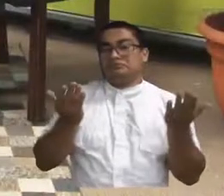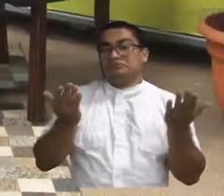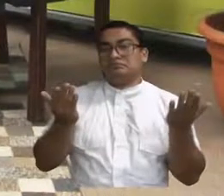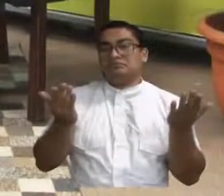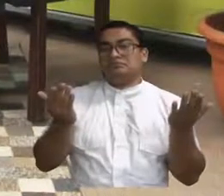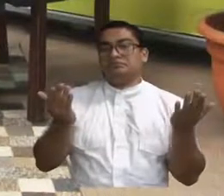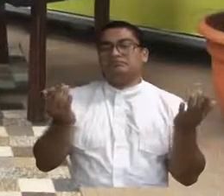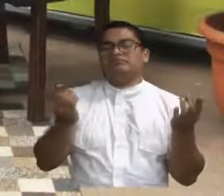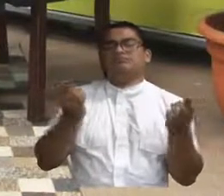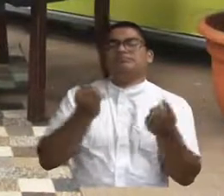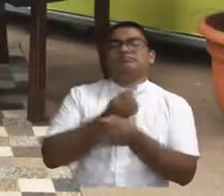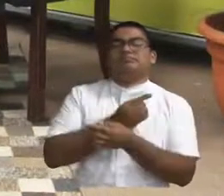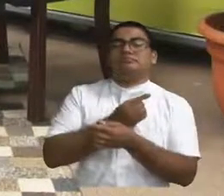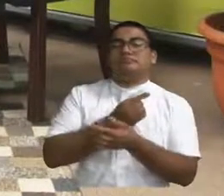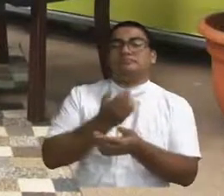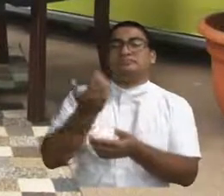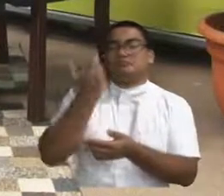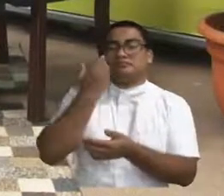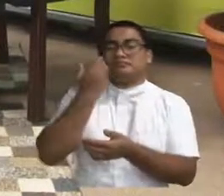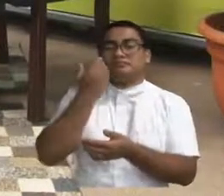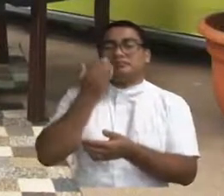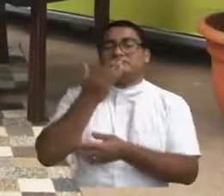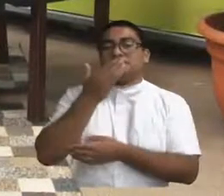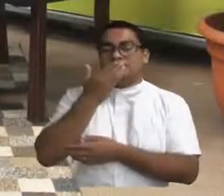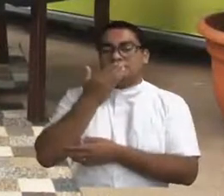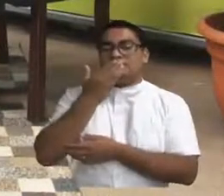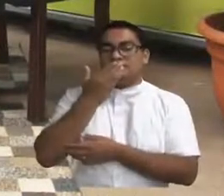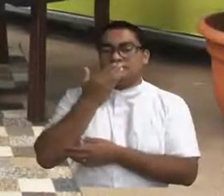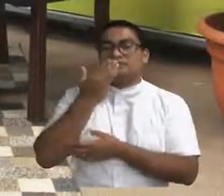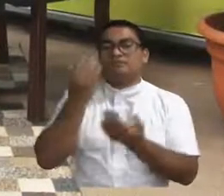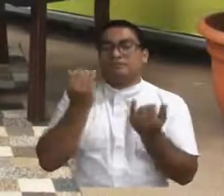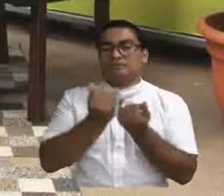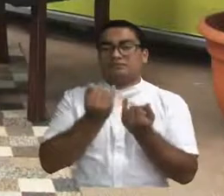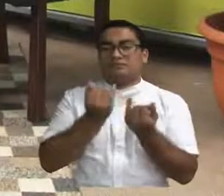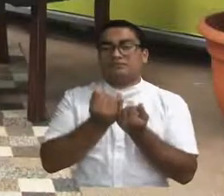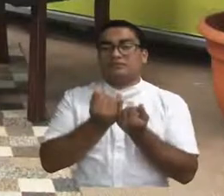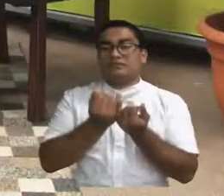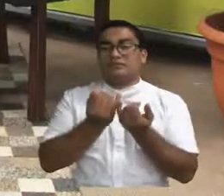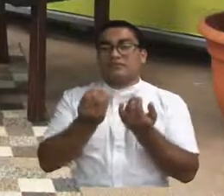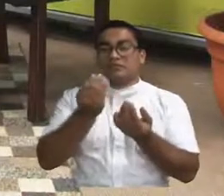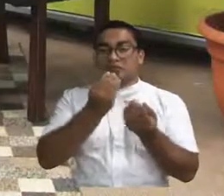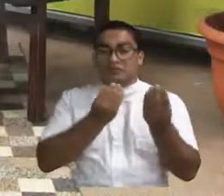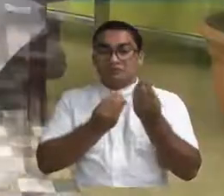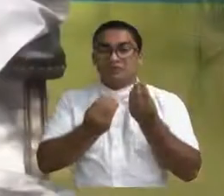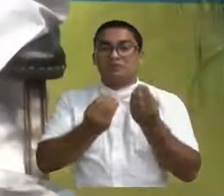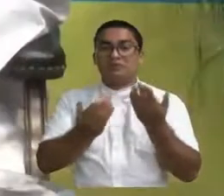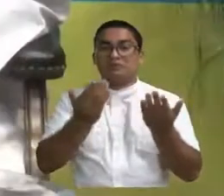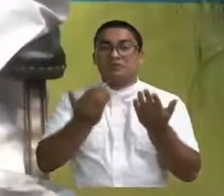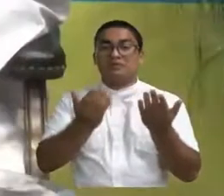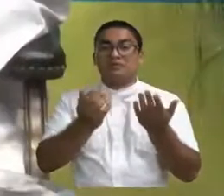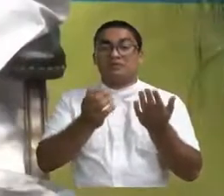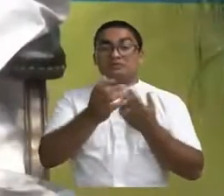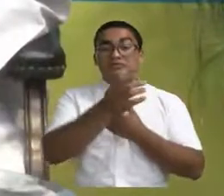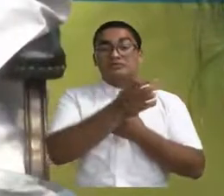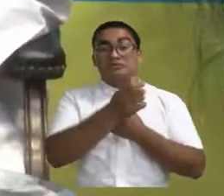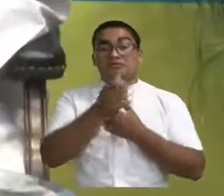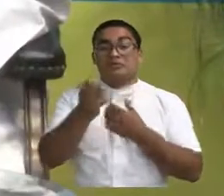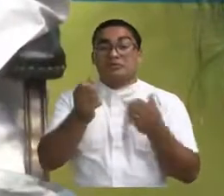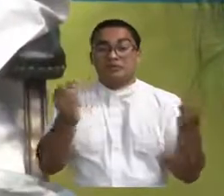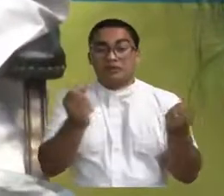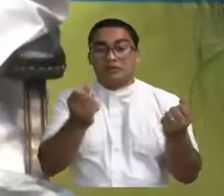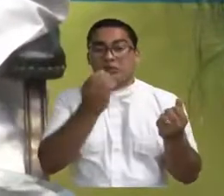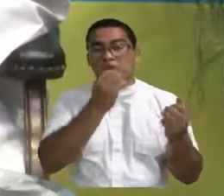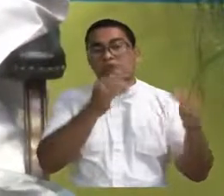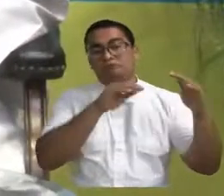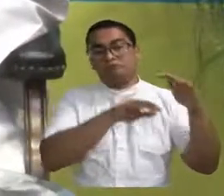brusca, pues obviamente va a afectar la salud, inclusive no la salud, esto lo vemos también con los alimentos. Si uno saca el alimento de la refri y lo deja